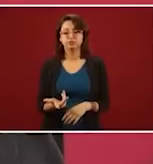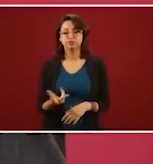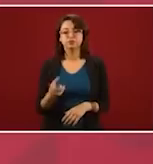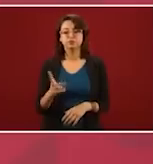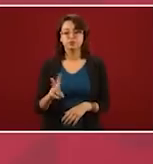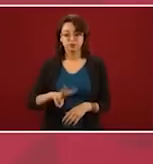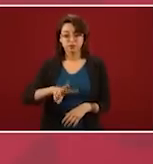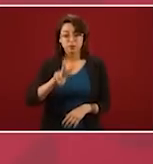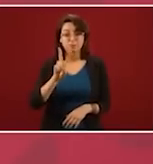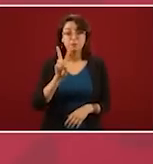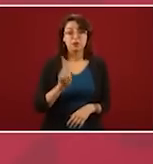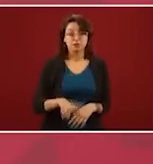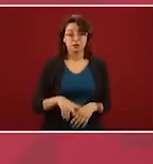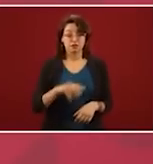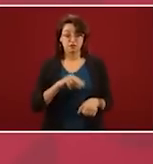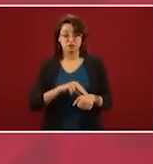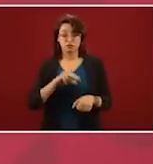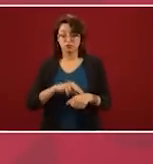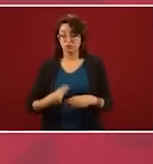defiende uno la vida,